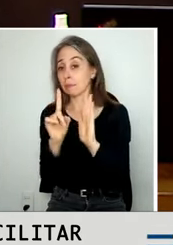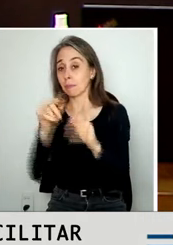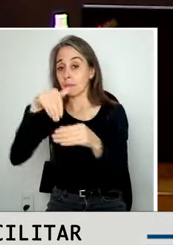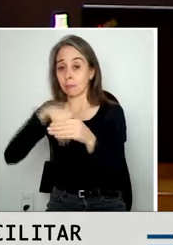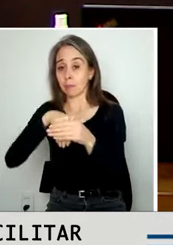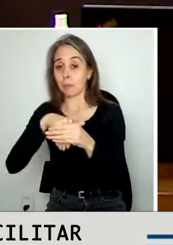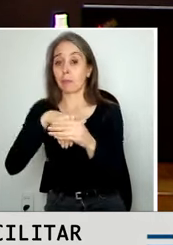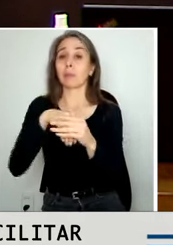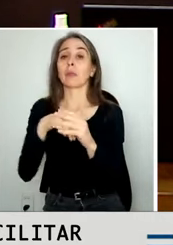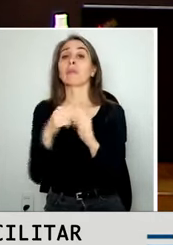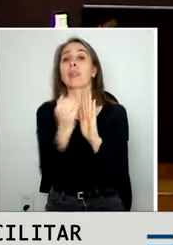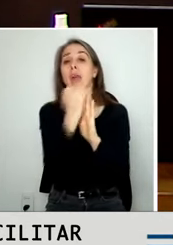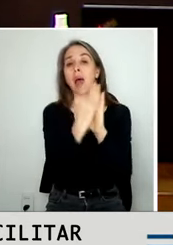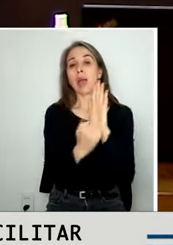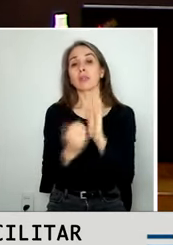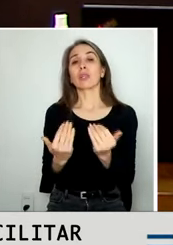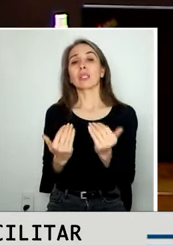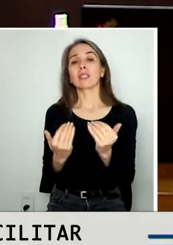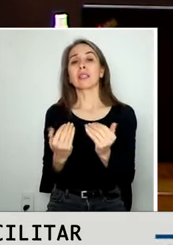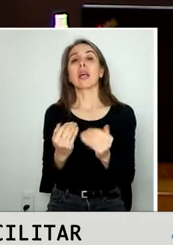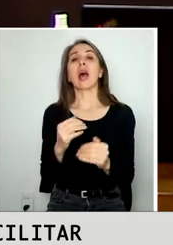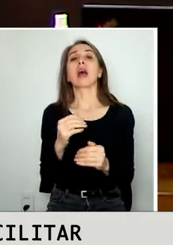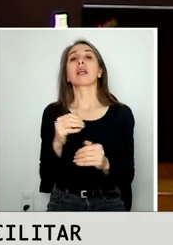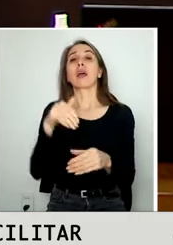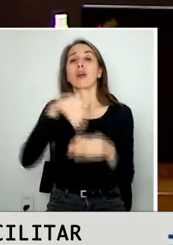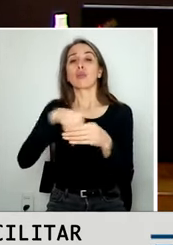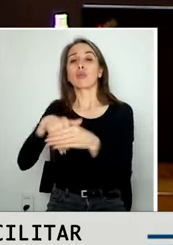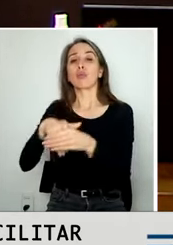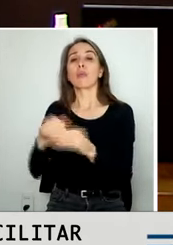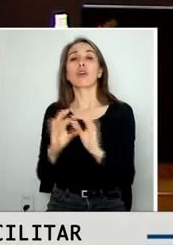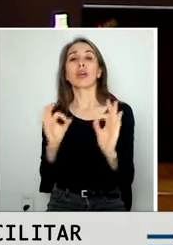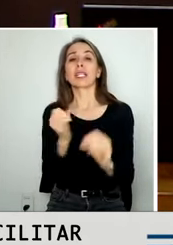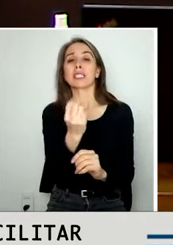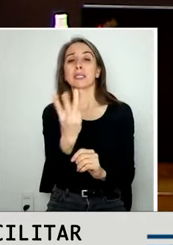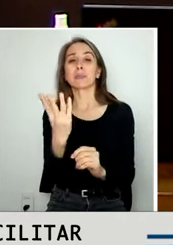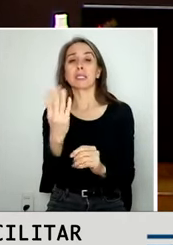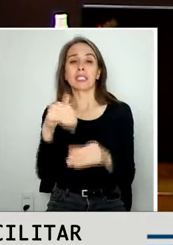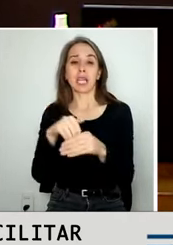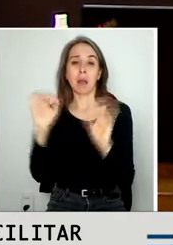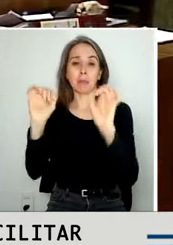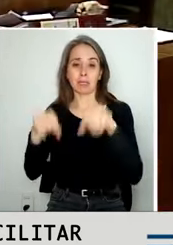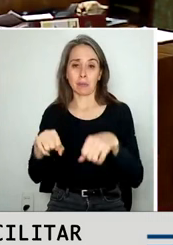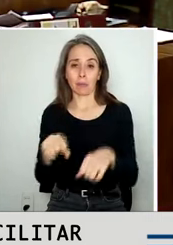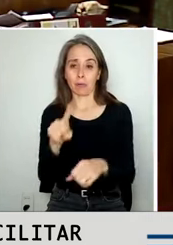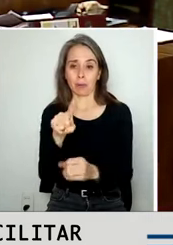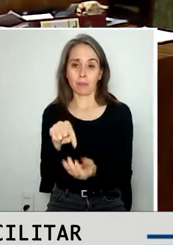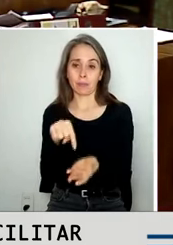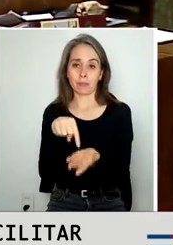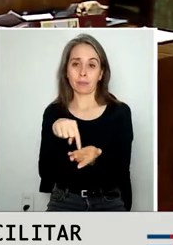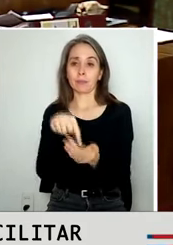requieren quórum especial de aprobación en votación